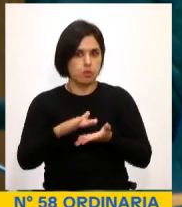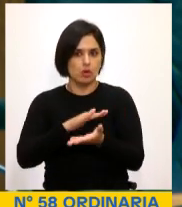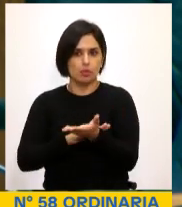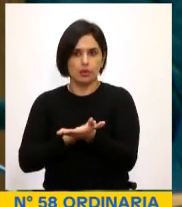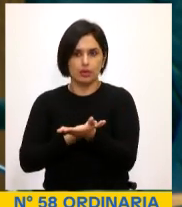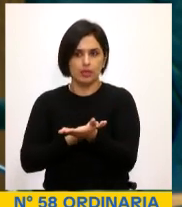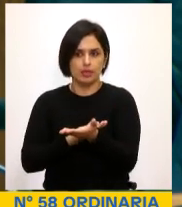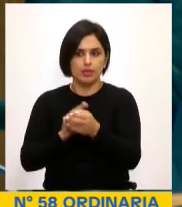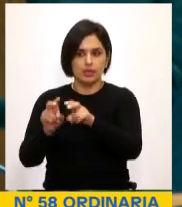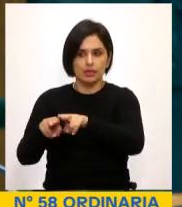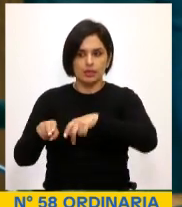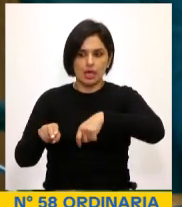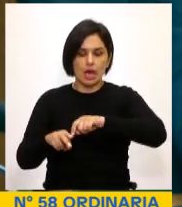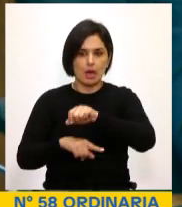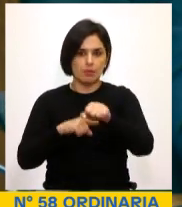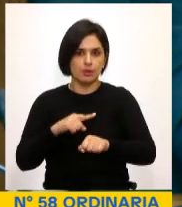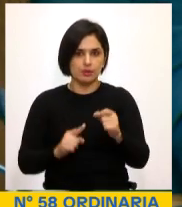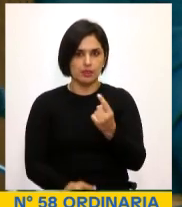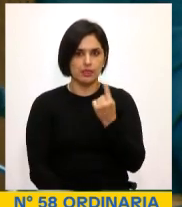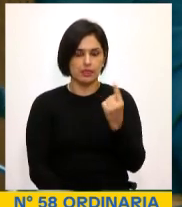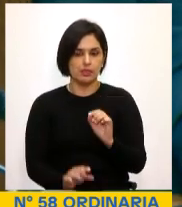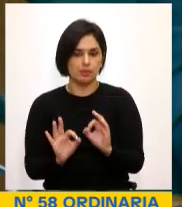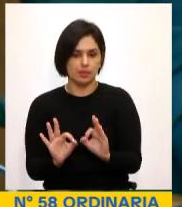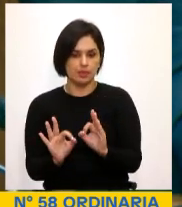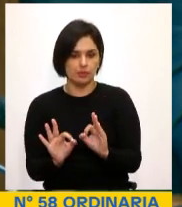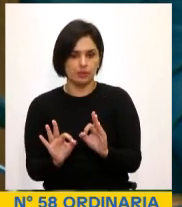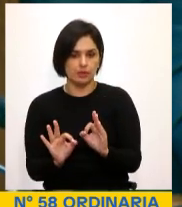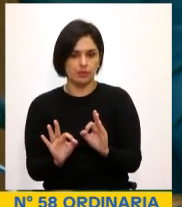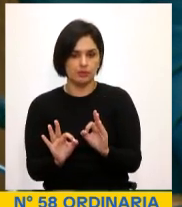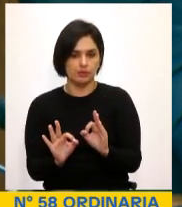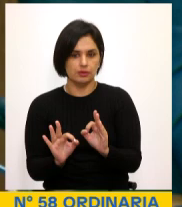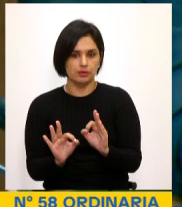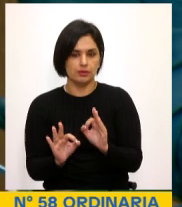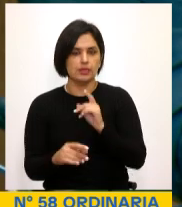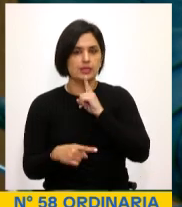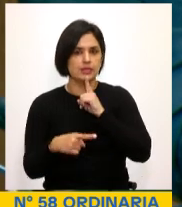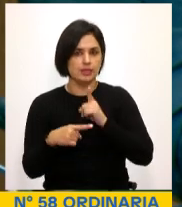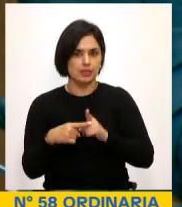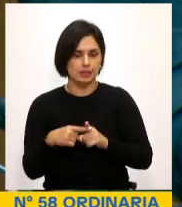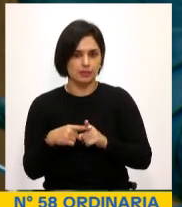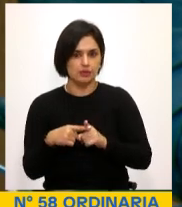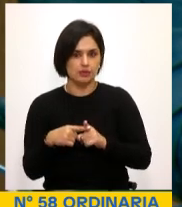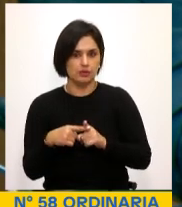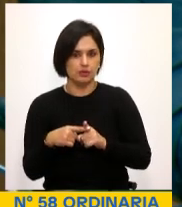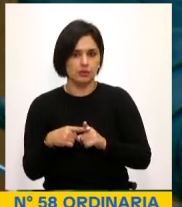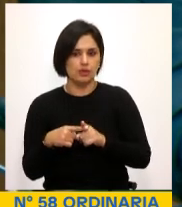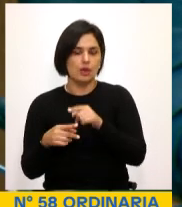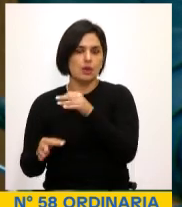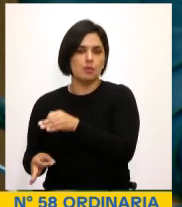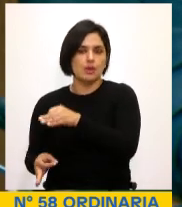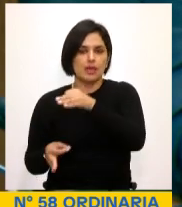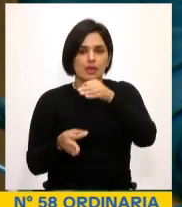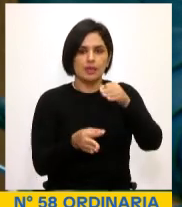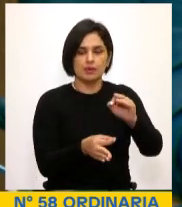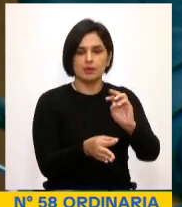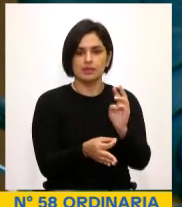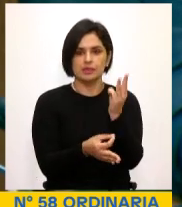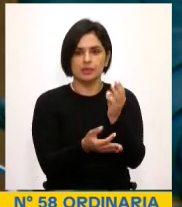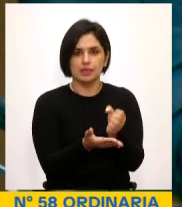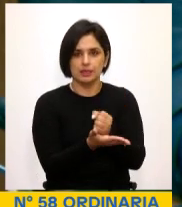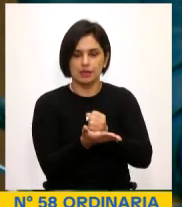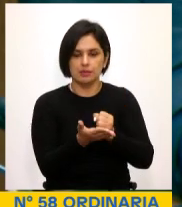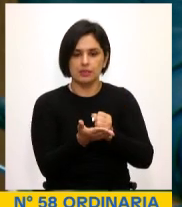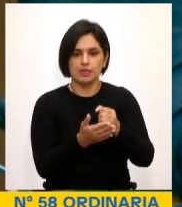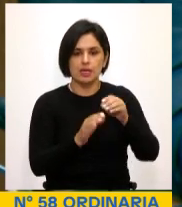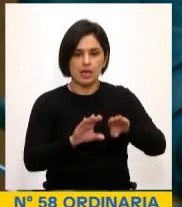sala la aprobación en general y en particular del texto despachado en ella para que vaya su tercer trámite a la cámara de